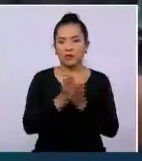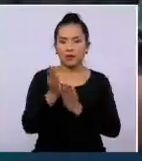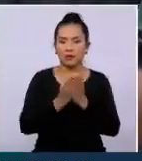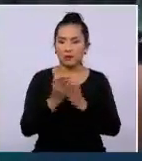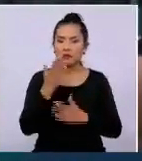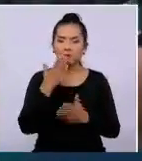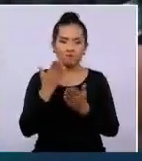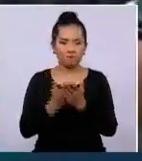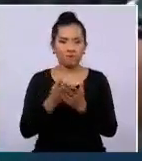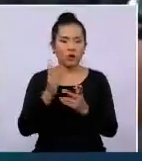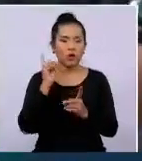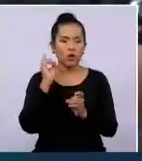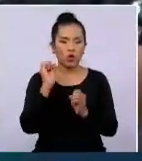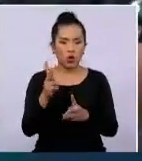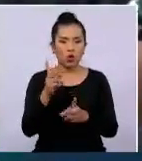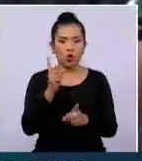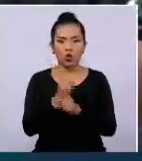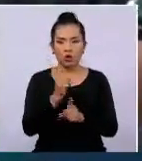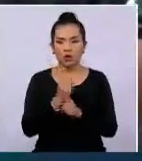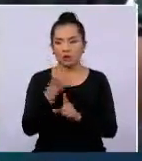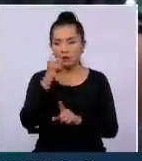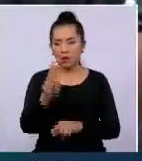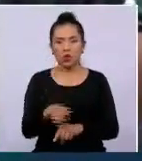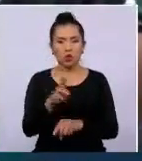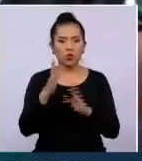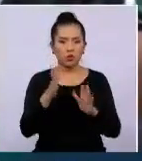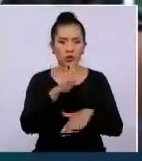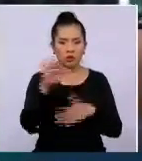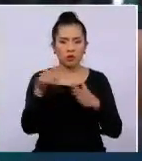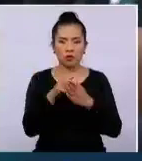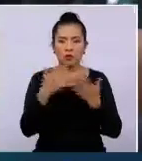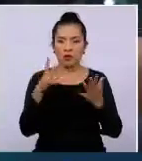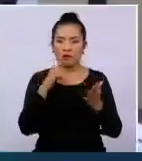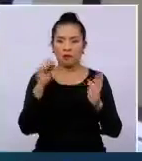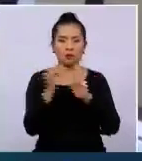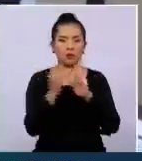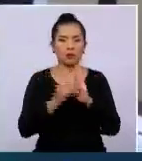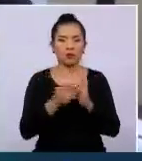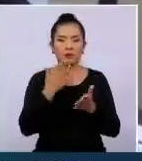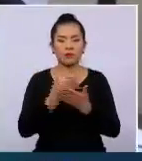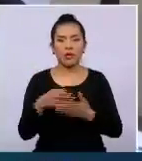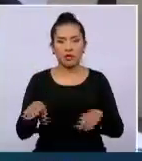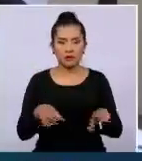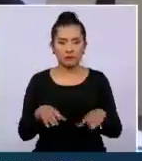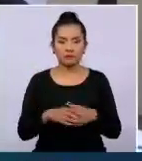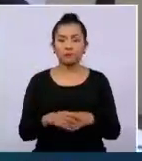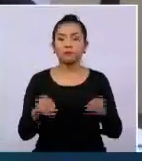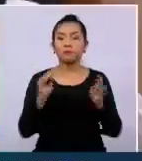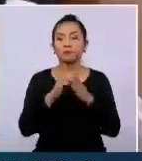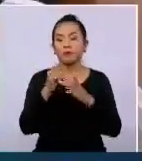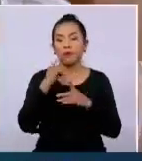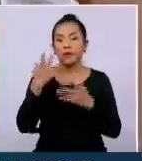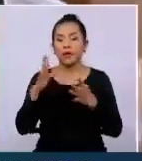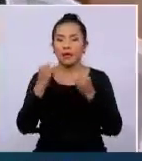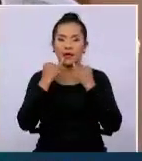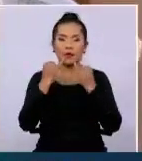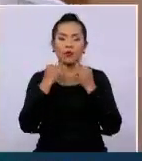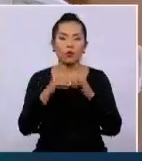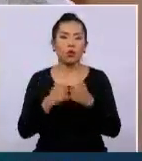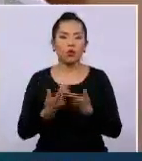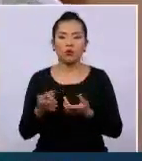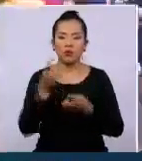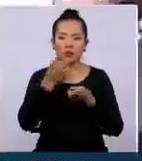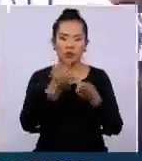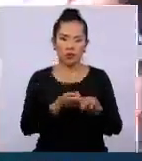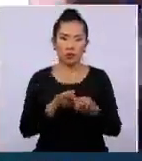certeza y seguridad a los usuarios que vienen a registrar sus bienes inmuebles. Con la finalidad de solicitar un informe de las denuncias de los vecinos